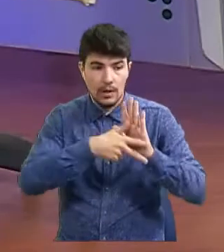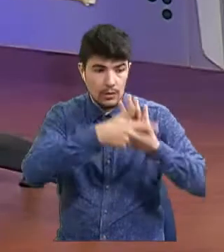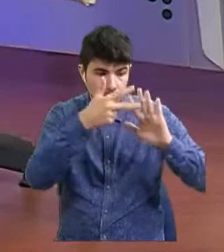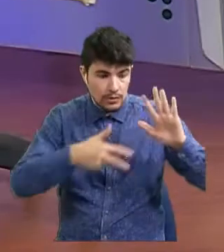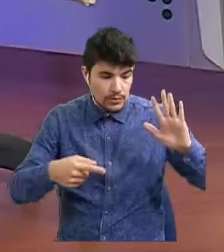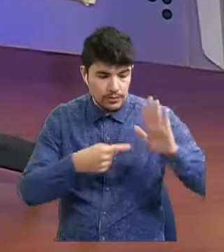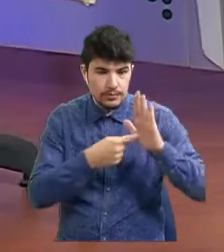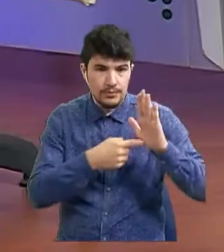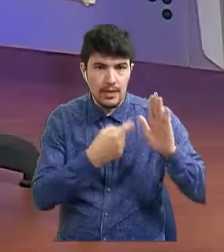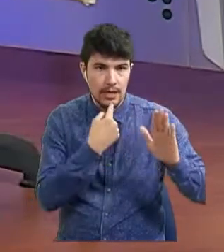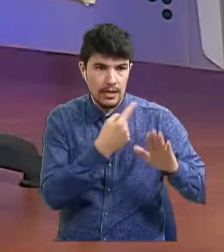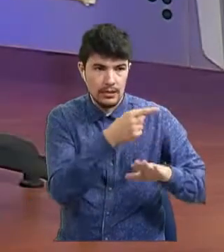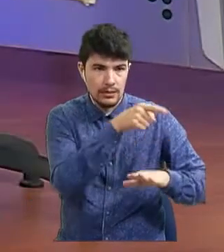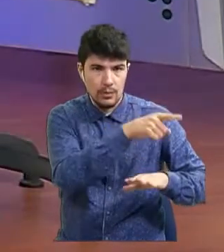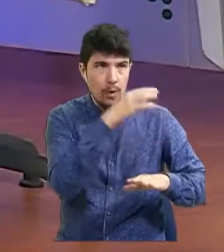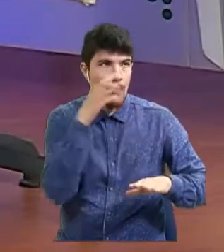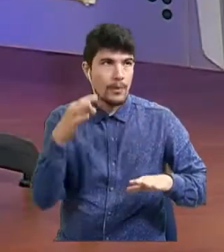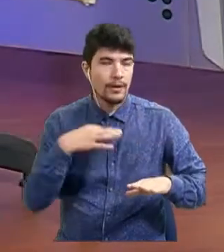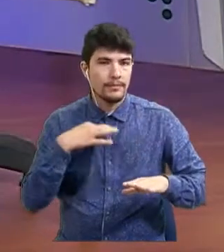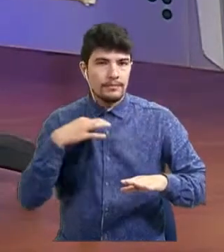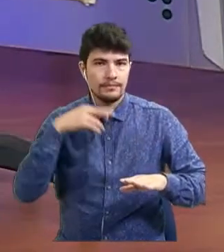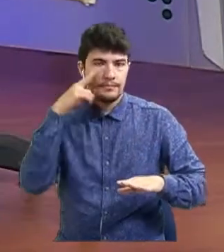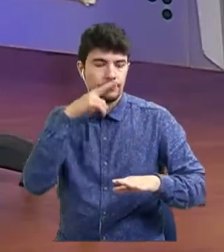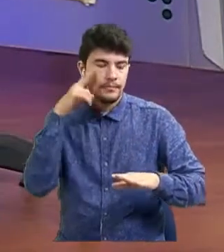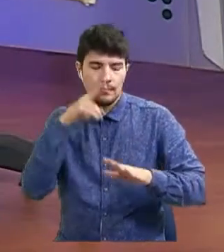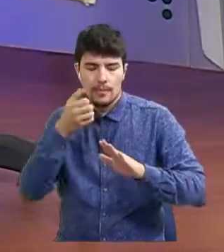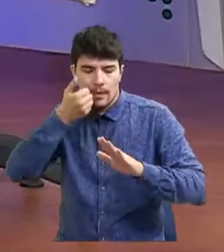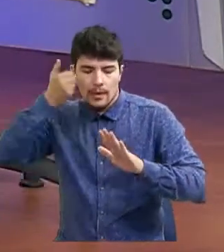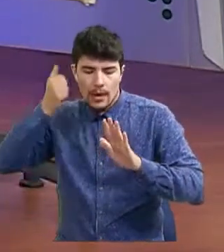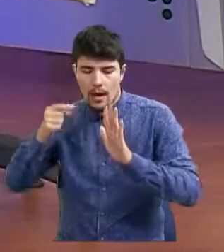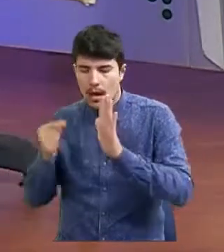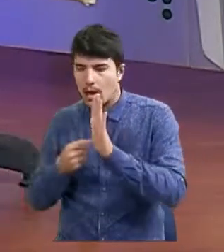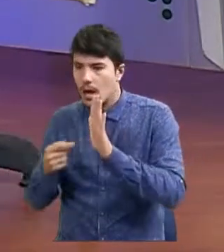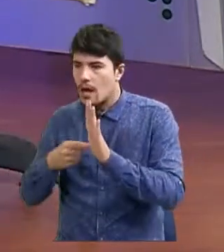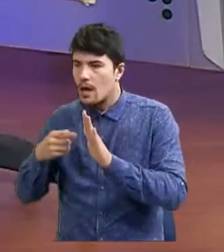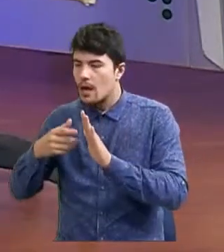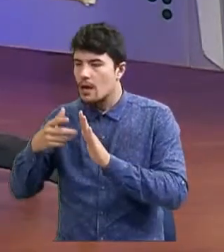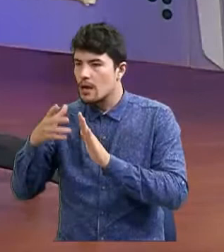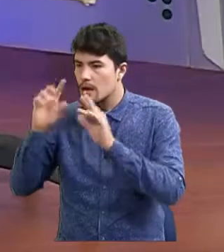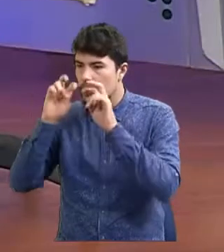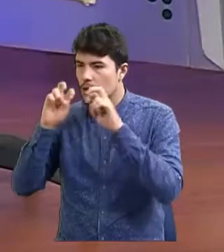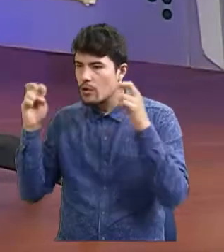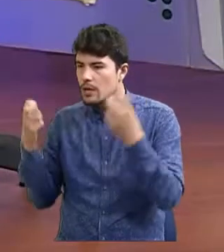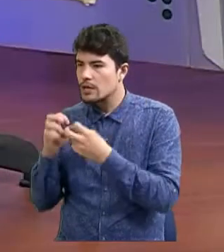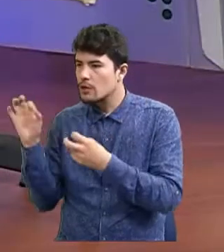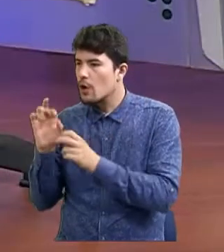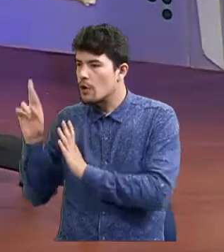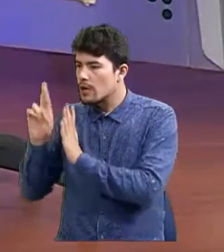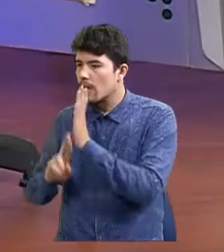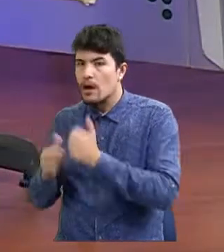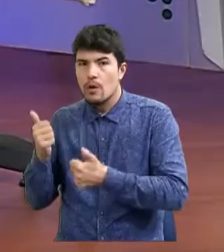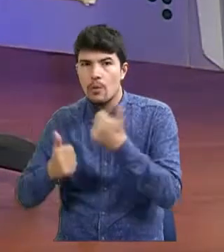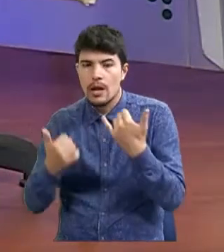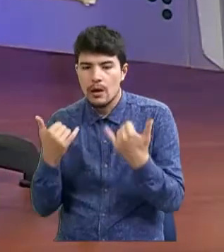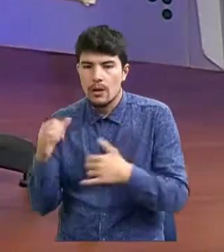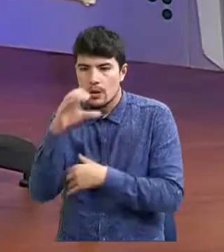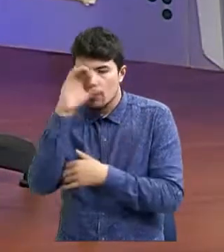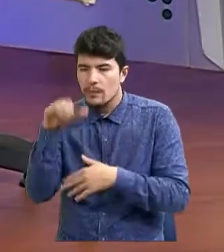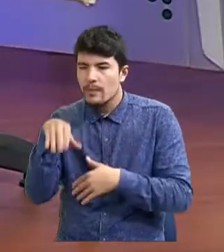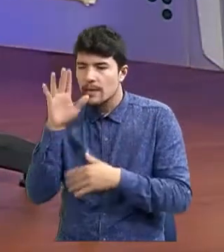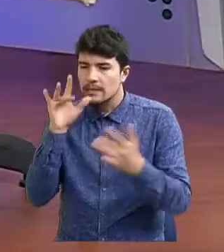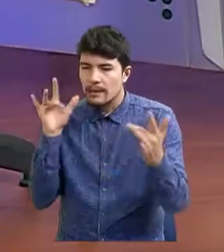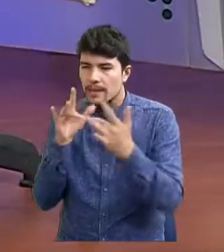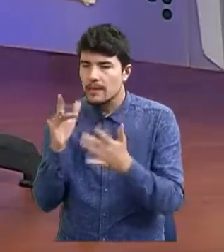constituyente, que es la que dice José María, vía Congreso o vía referendo. En este momento que vive Colombia, ¿cuál sería la más conveniente? Bueno,